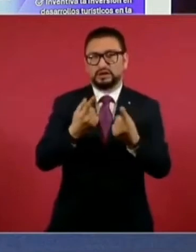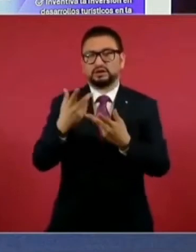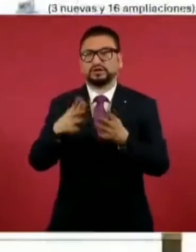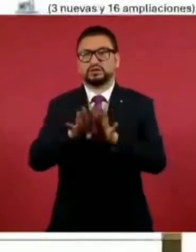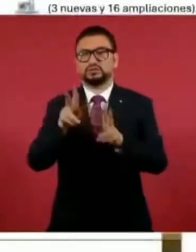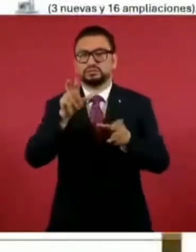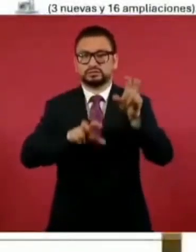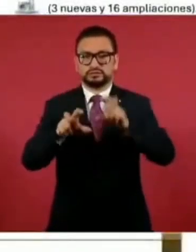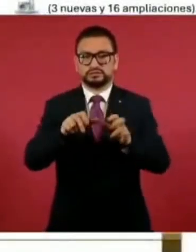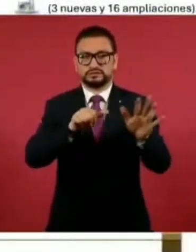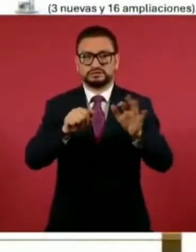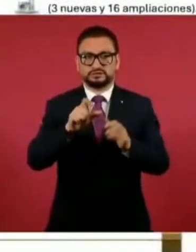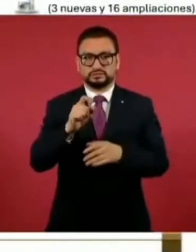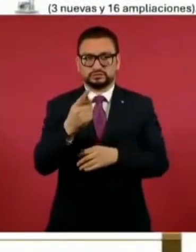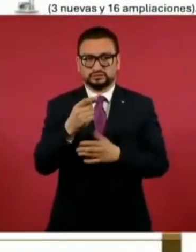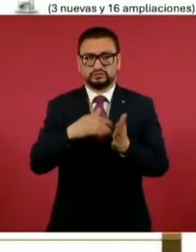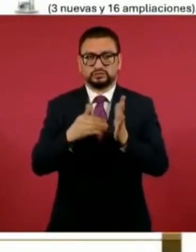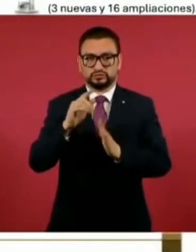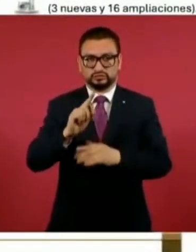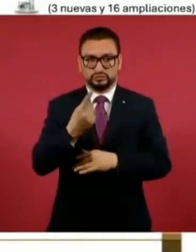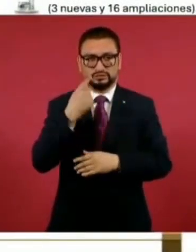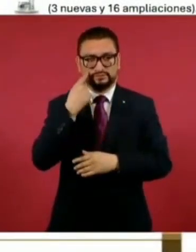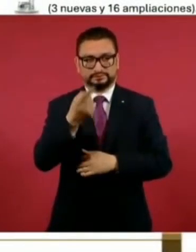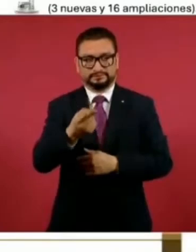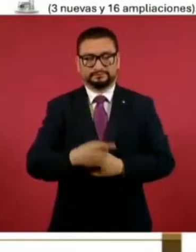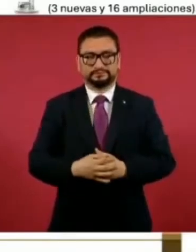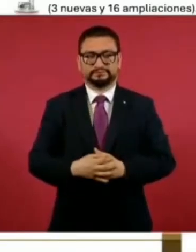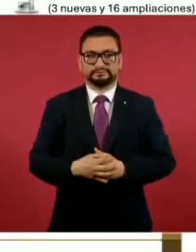de $621 millones.